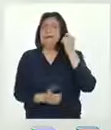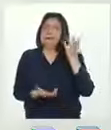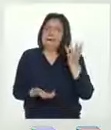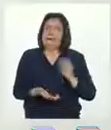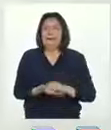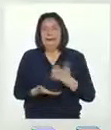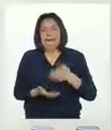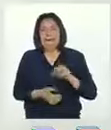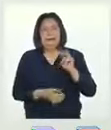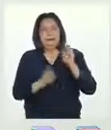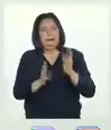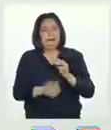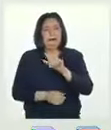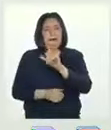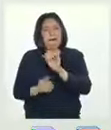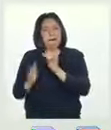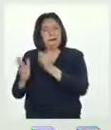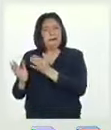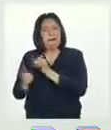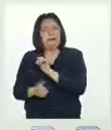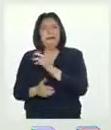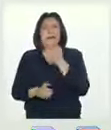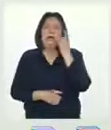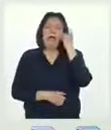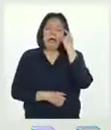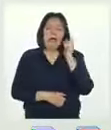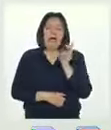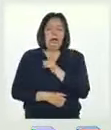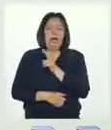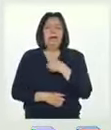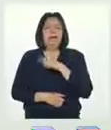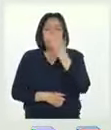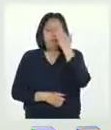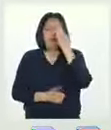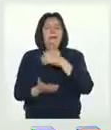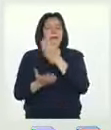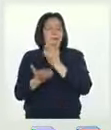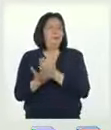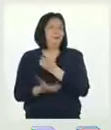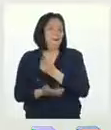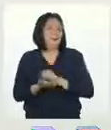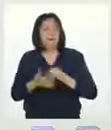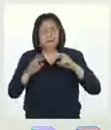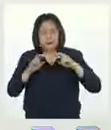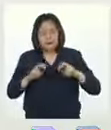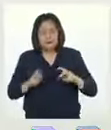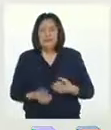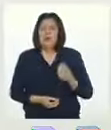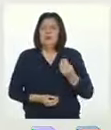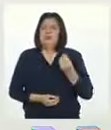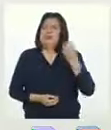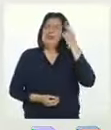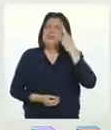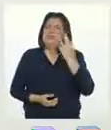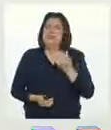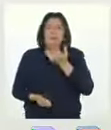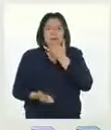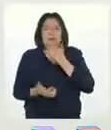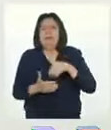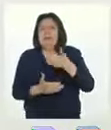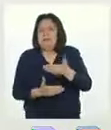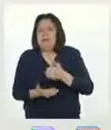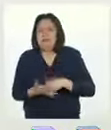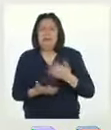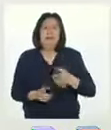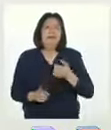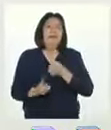los casos de María, Luis y Ana nos permite identificar el problema, así como analizar sus causas y consecuencias y el